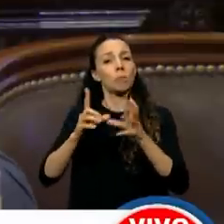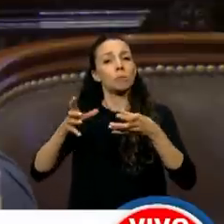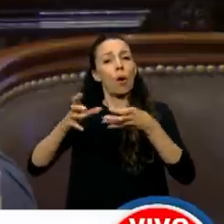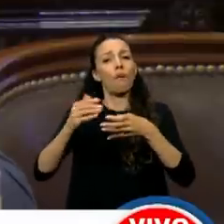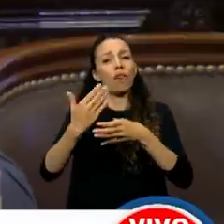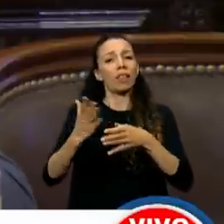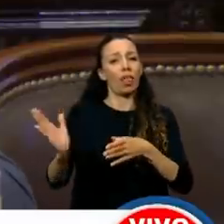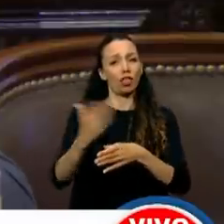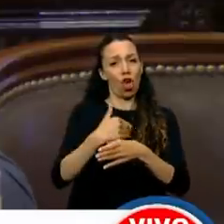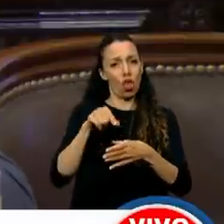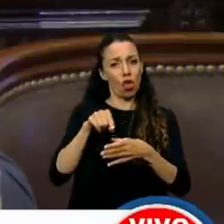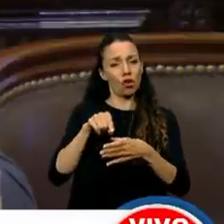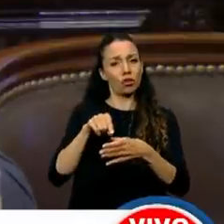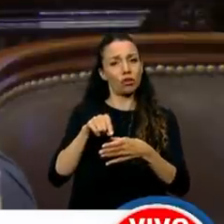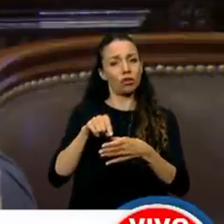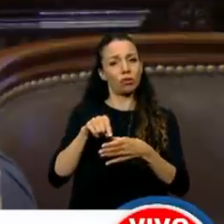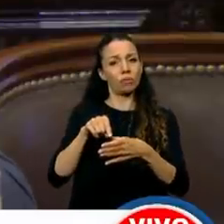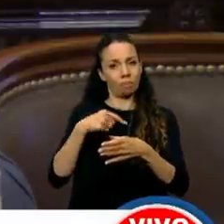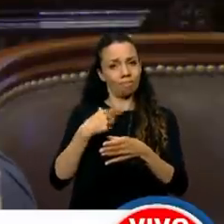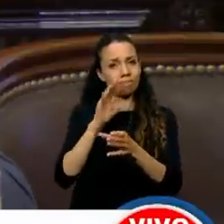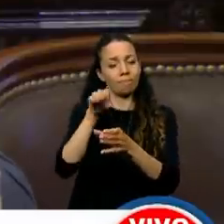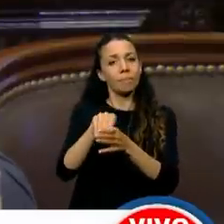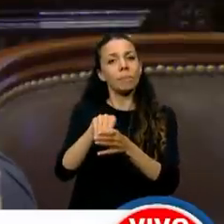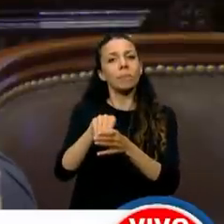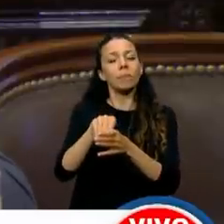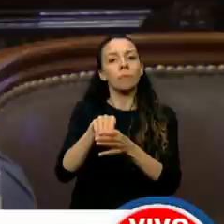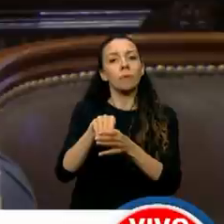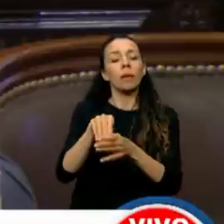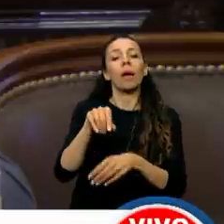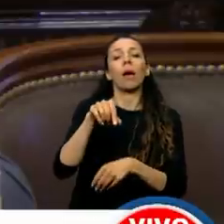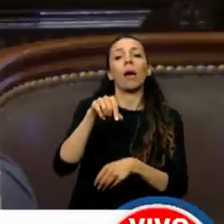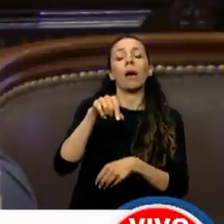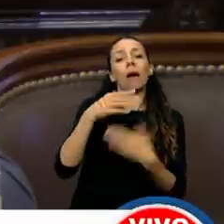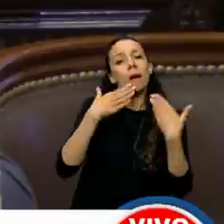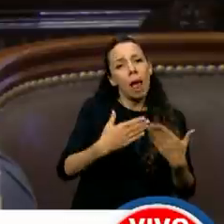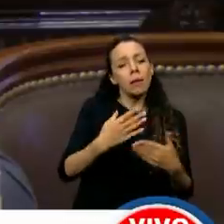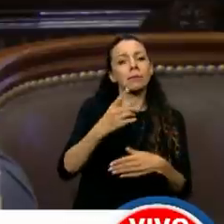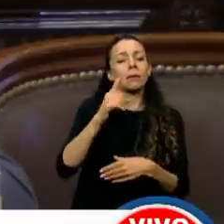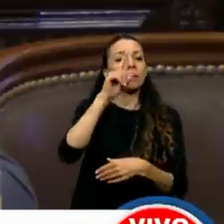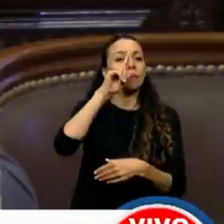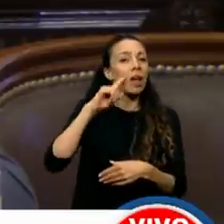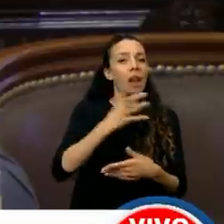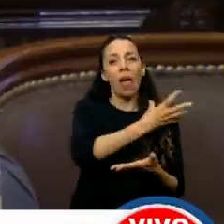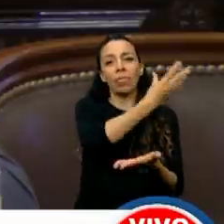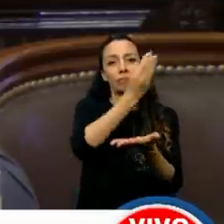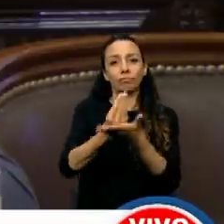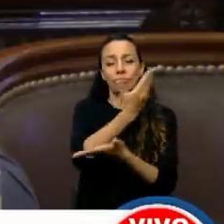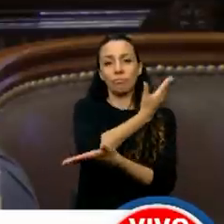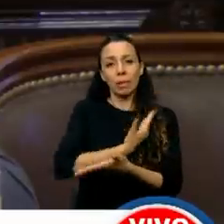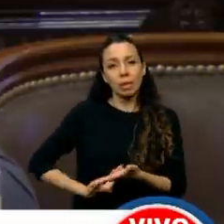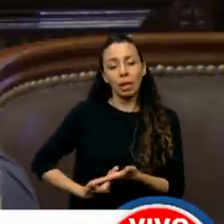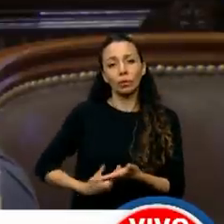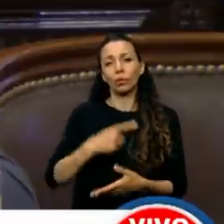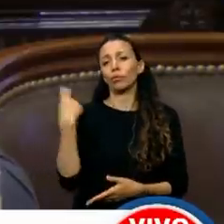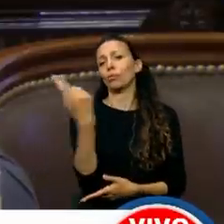en donde con la llegada de nuestro presidente alberto fernández por supuesto que a todos los santacruceños